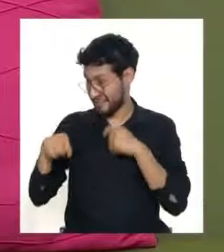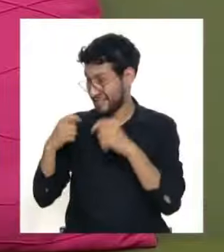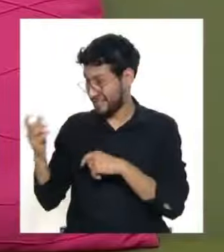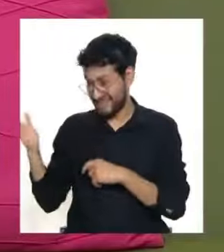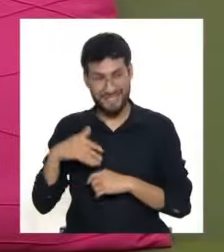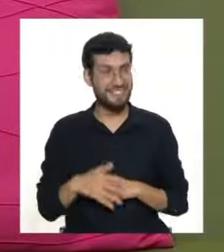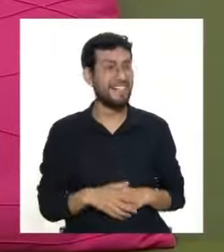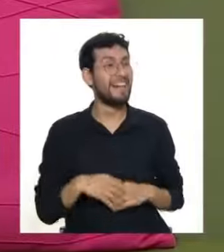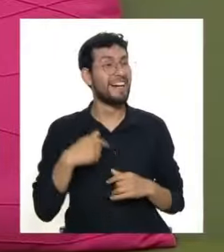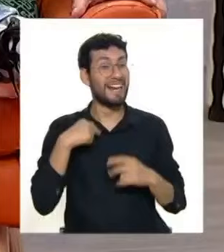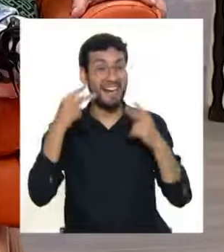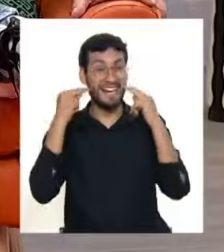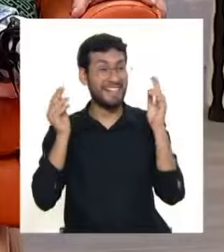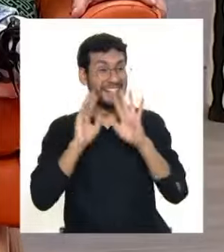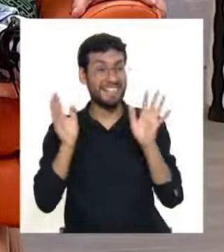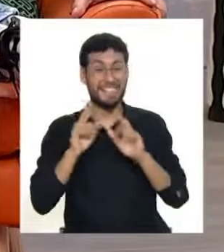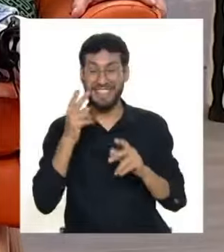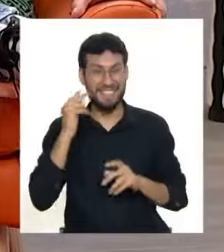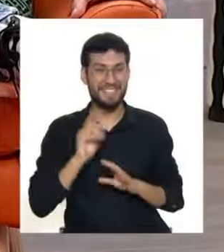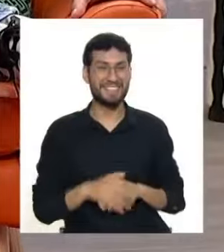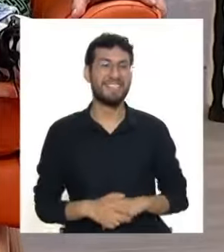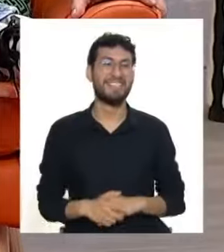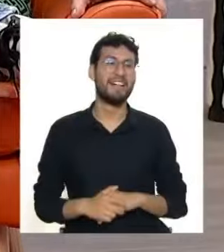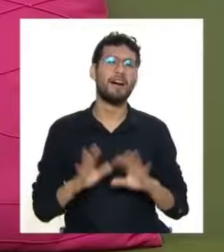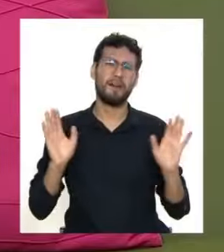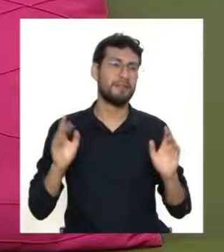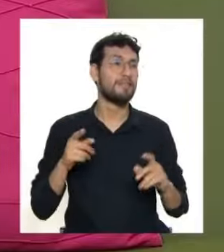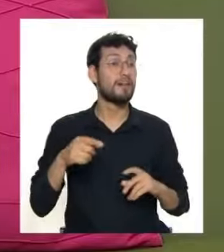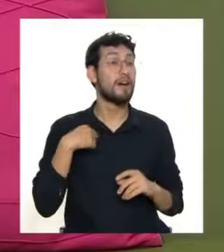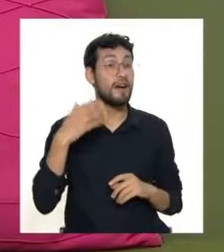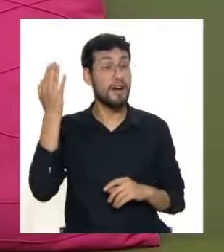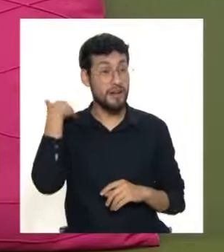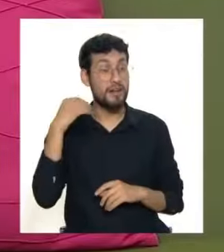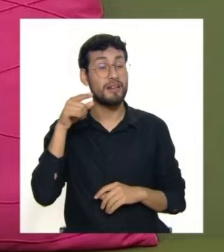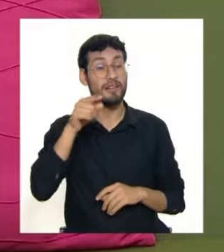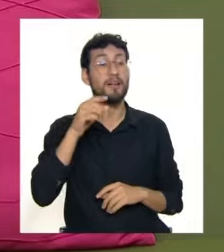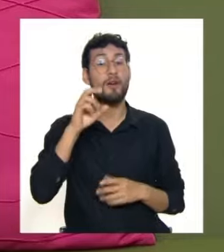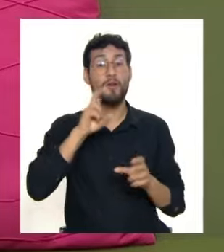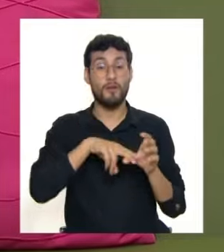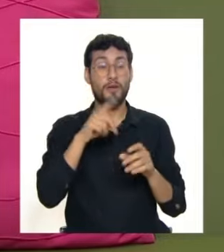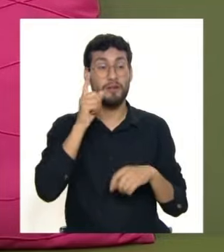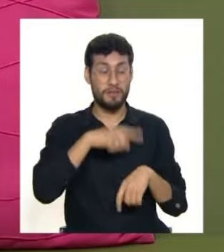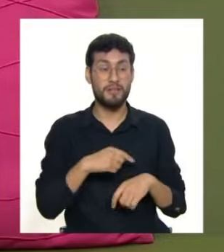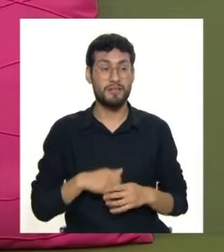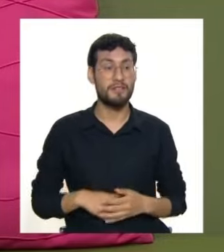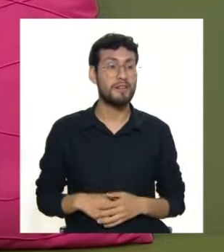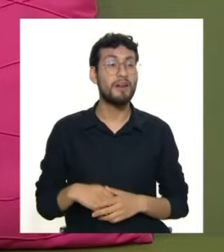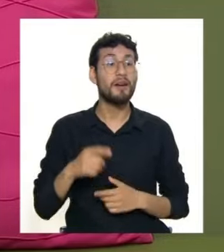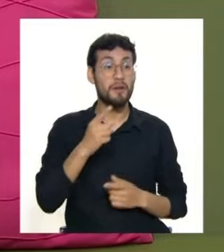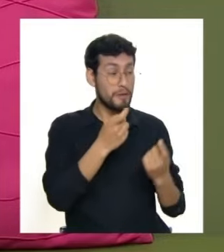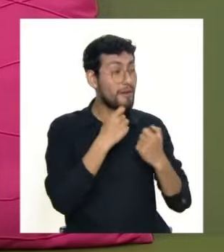te espero en la cocina. En la selva, no. Uy, pero en Ecuador, en Cuenca, sí probé el cuy. Sí. Pregúntame si me gustó. ¿Te